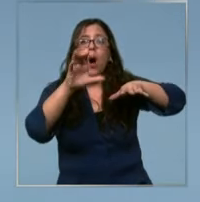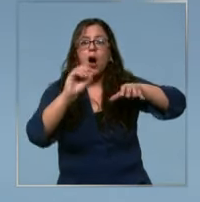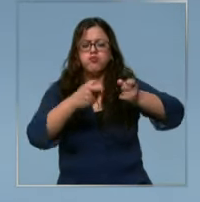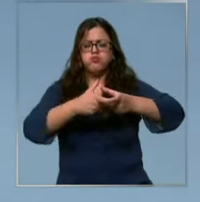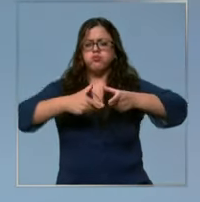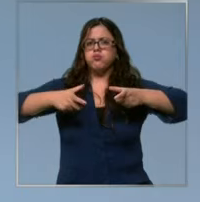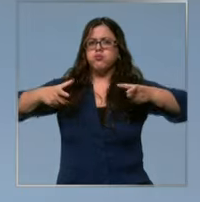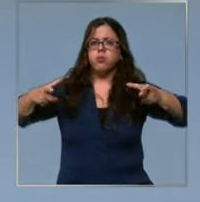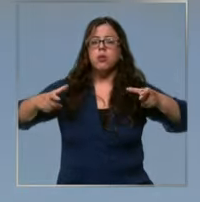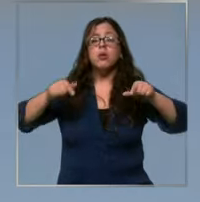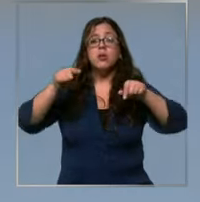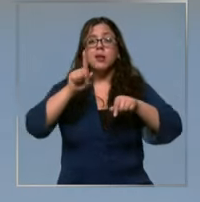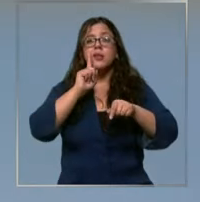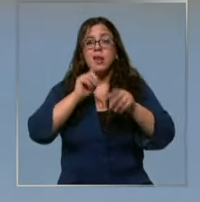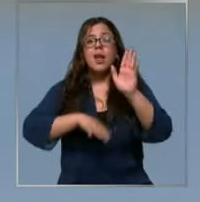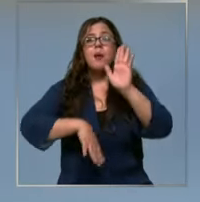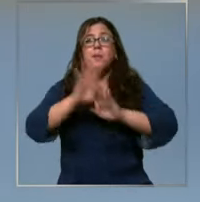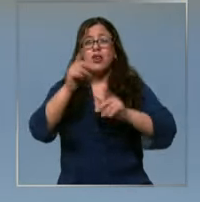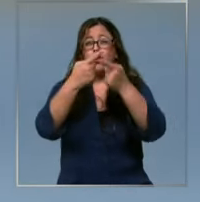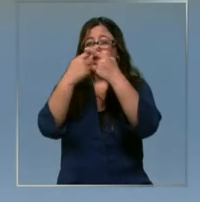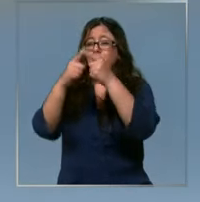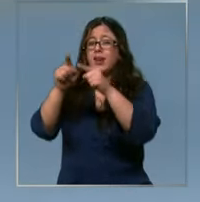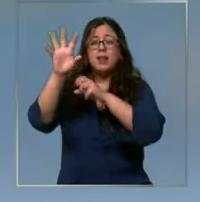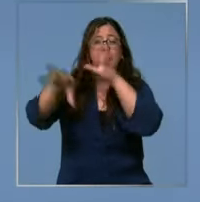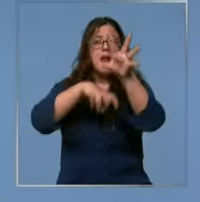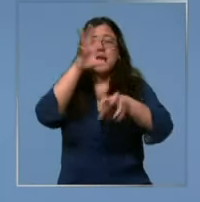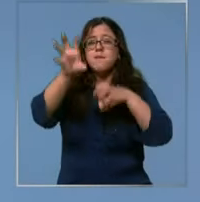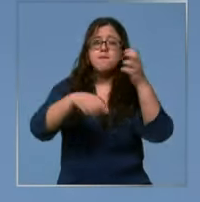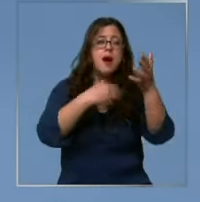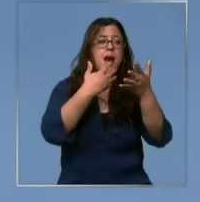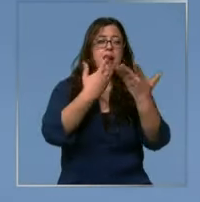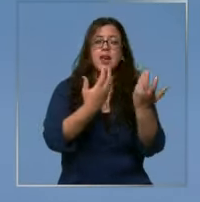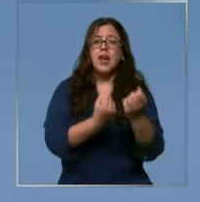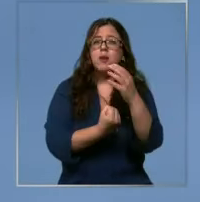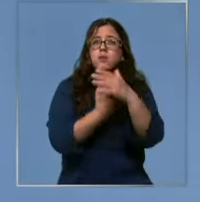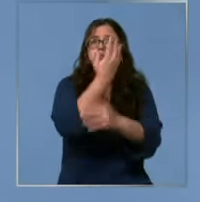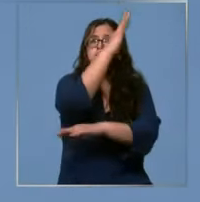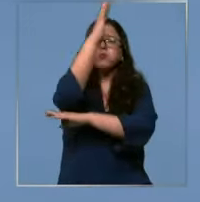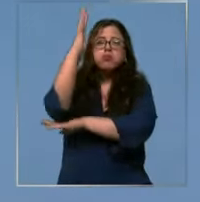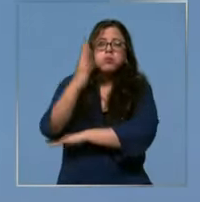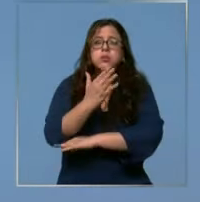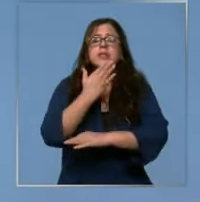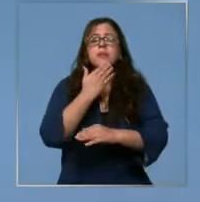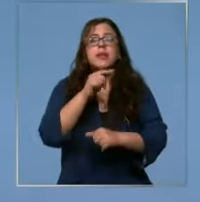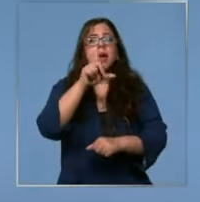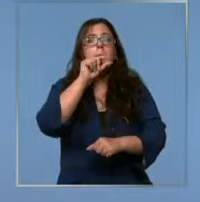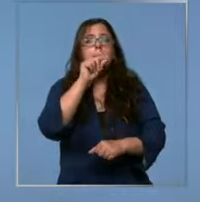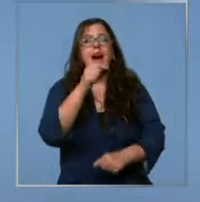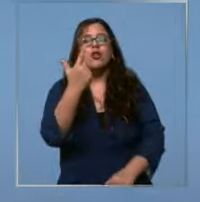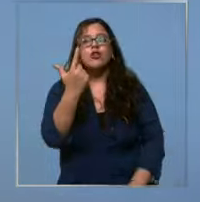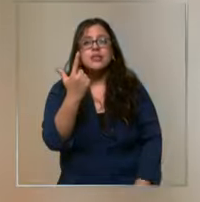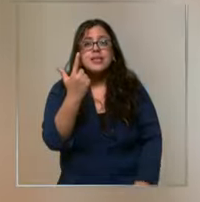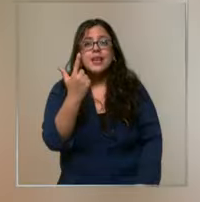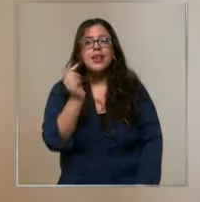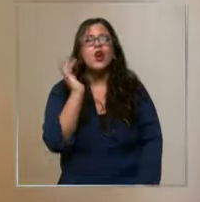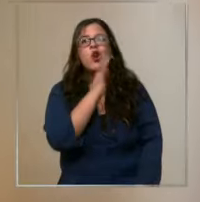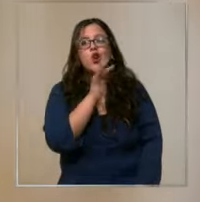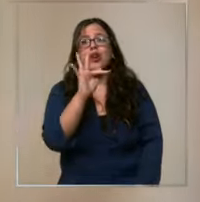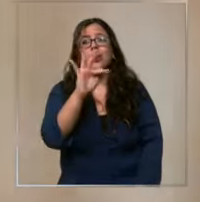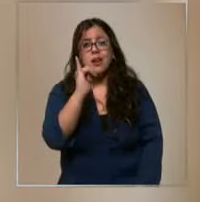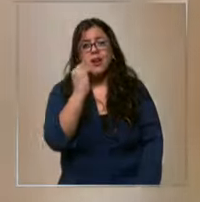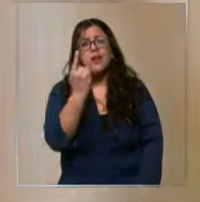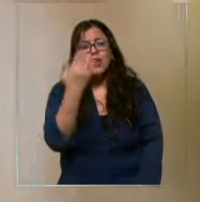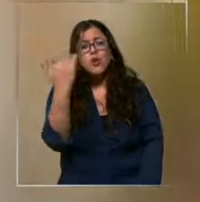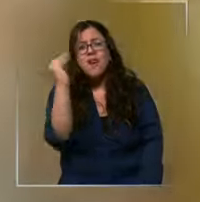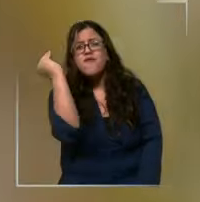y uno de los que presenta mayor diversidad de flora y fauna, siendo el hogar, por ejemplo, para el pájaro de siete colores, Ofiú, que tan